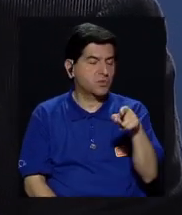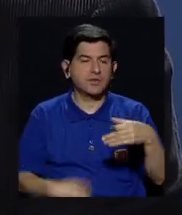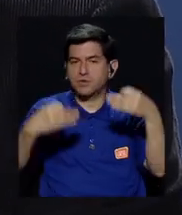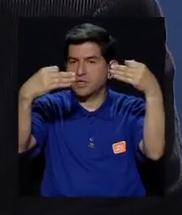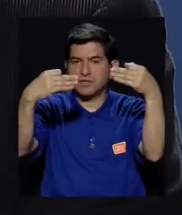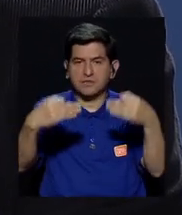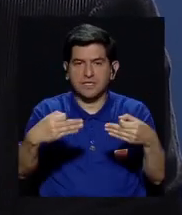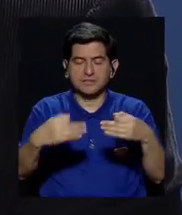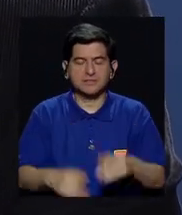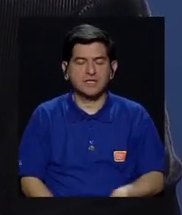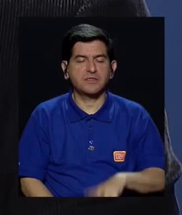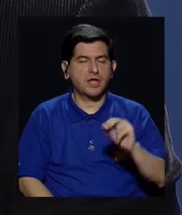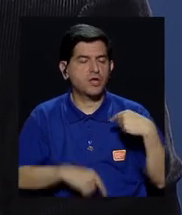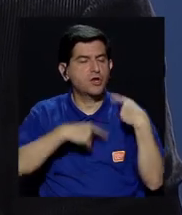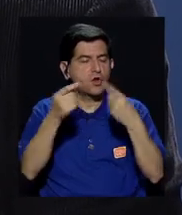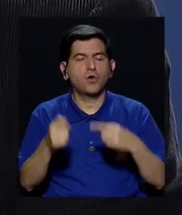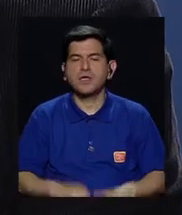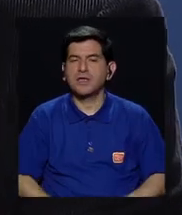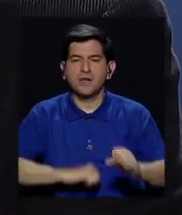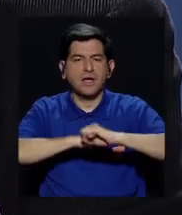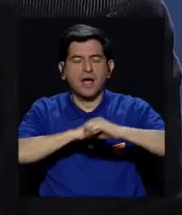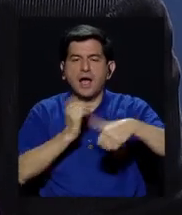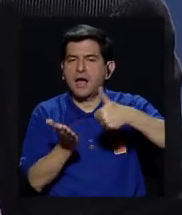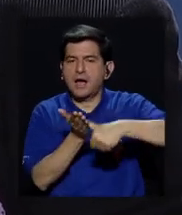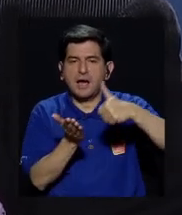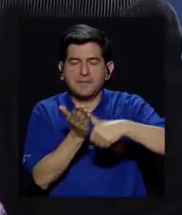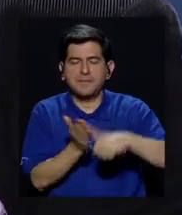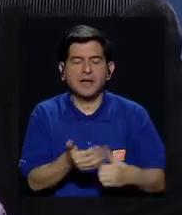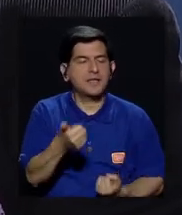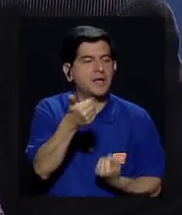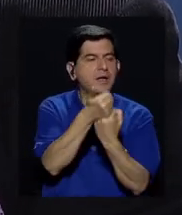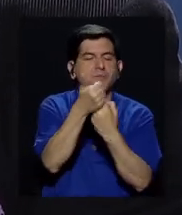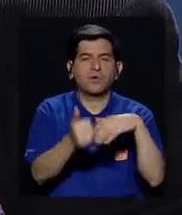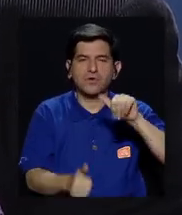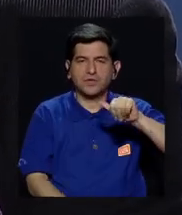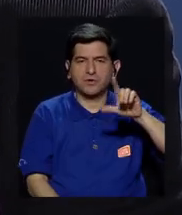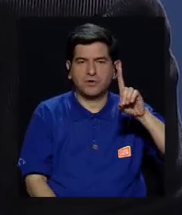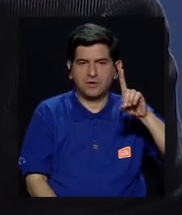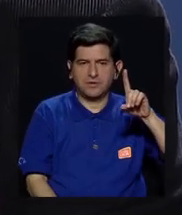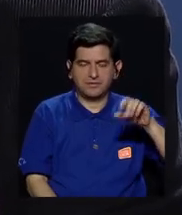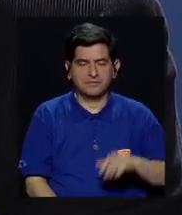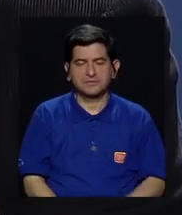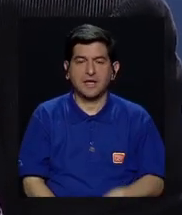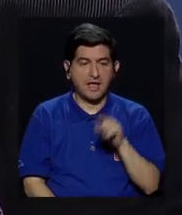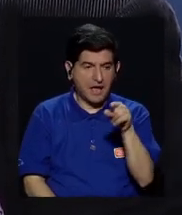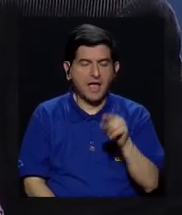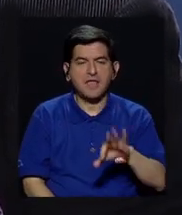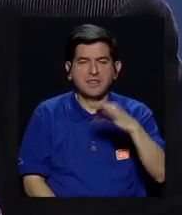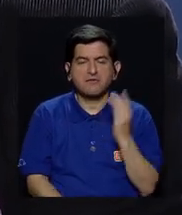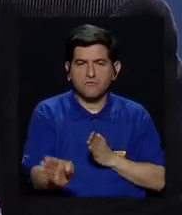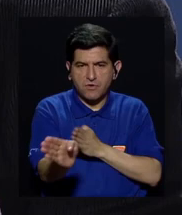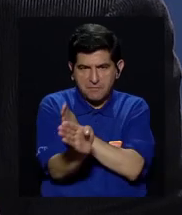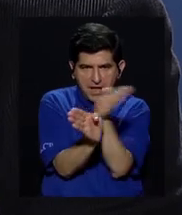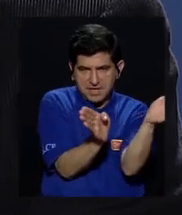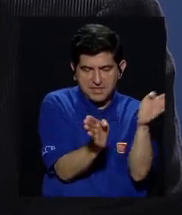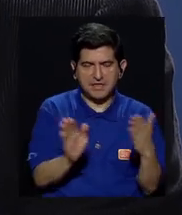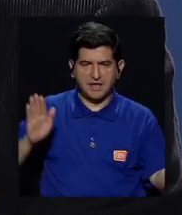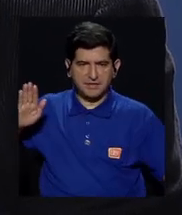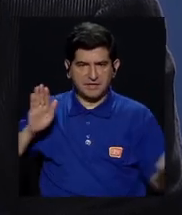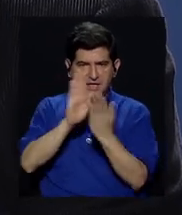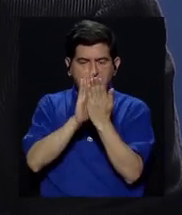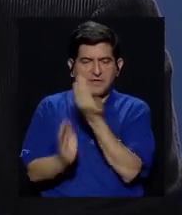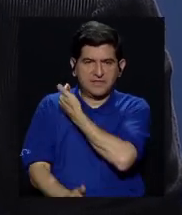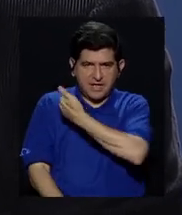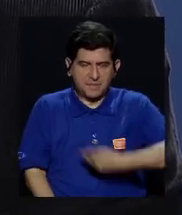decide cuando decide no ir a la campaña electoral se decanta por antonio álvarez para enfrentarse en forma indirecta al